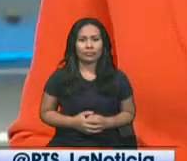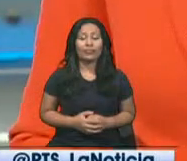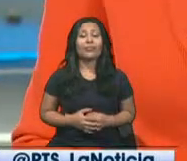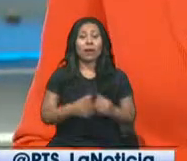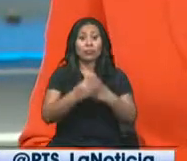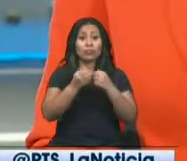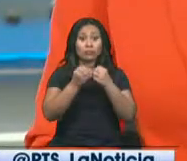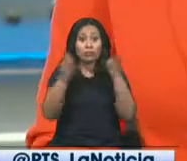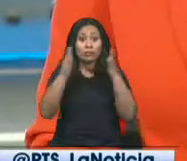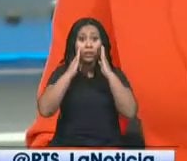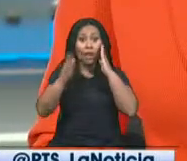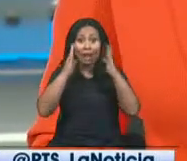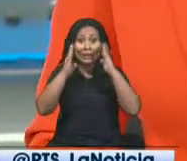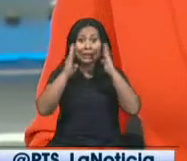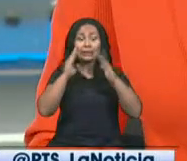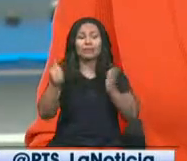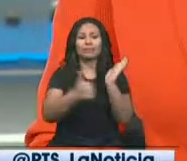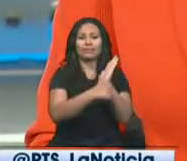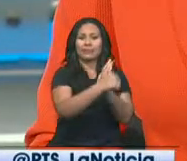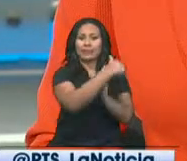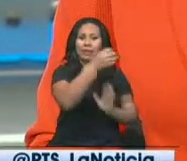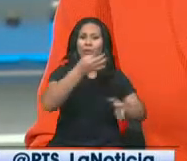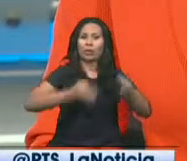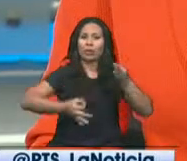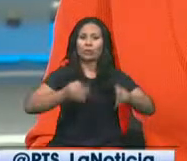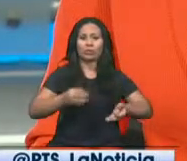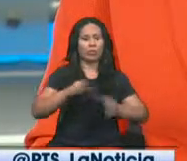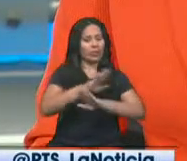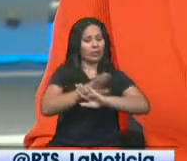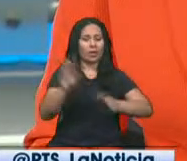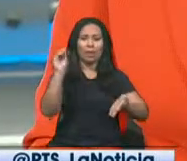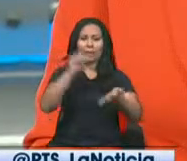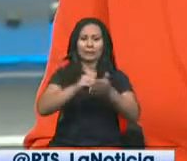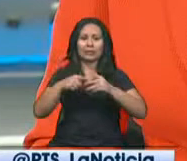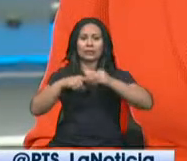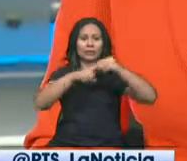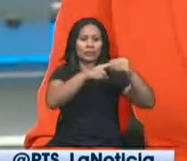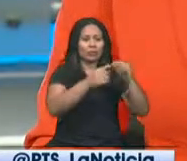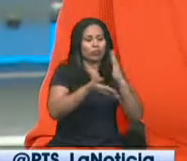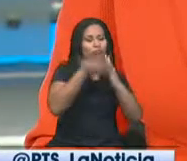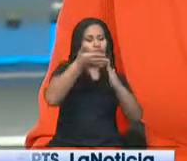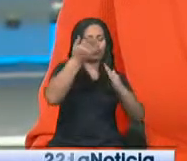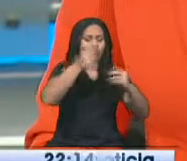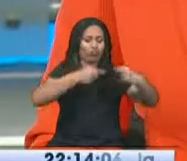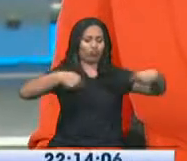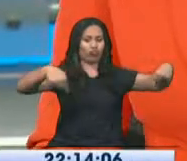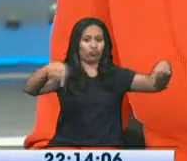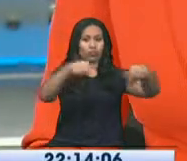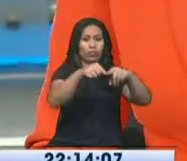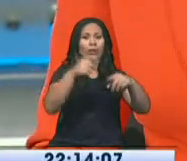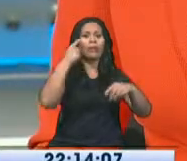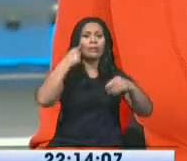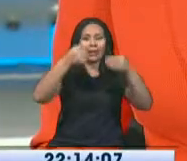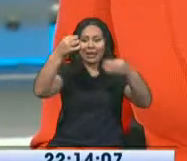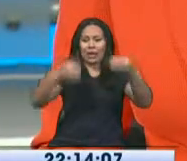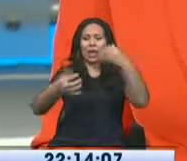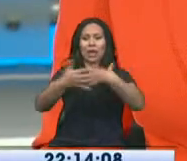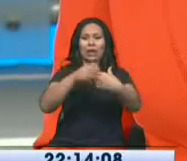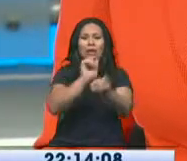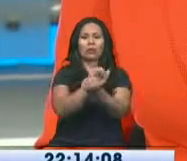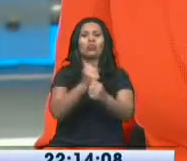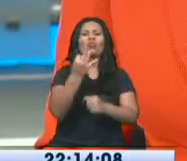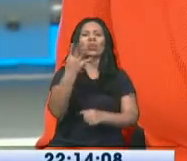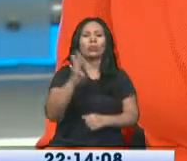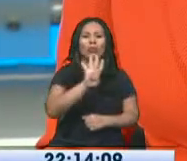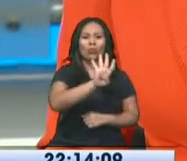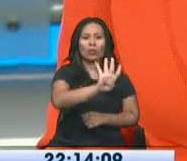Y mucha atención porque el Ministerio de Justicia dispuso un pabellón exclusivo de la penitenciaría de Litoral para el tratamiento de 400